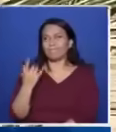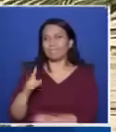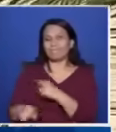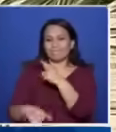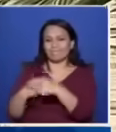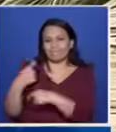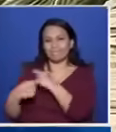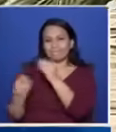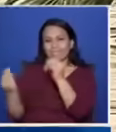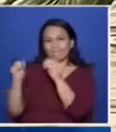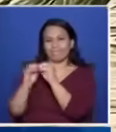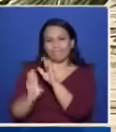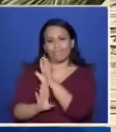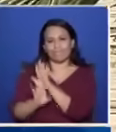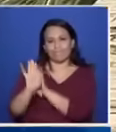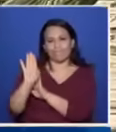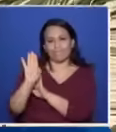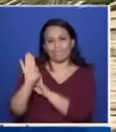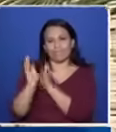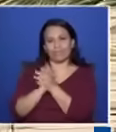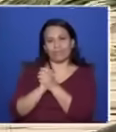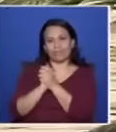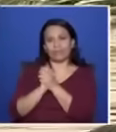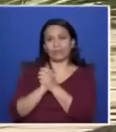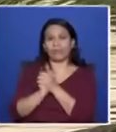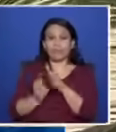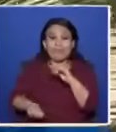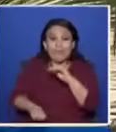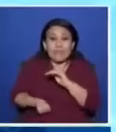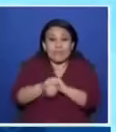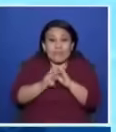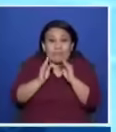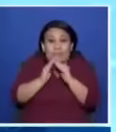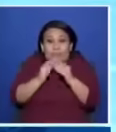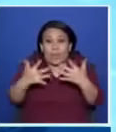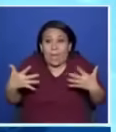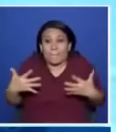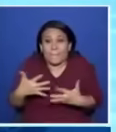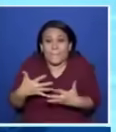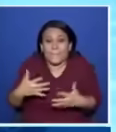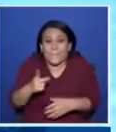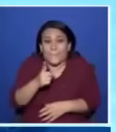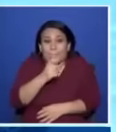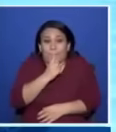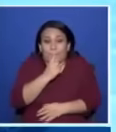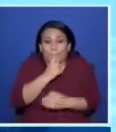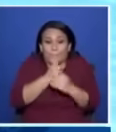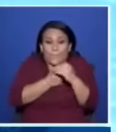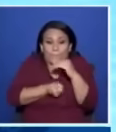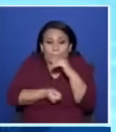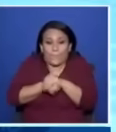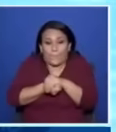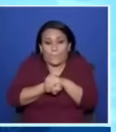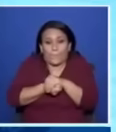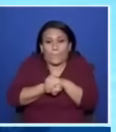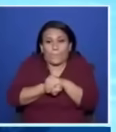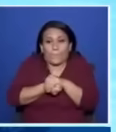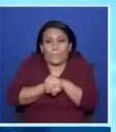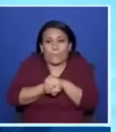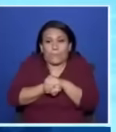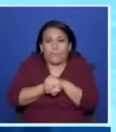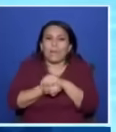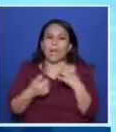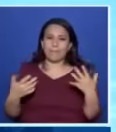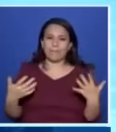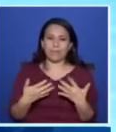en que el turismo se reactivará. No podemos estar encerrados, porque el estar encerrados pues